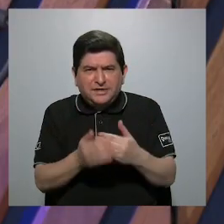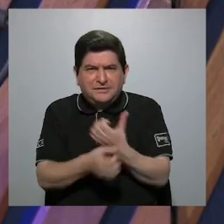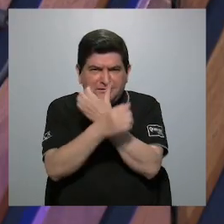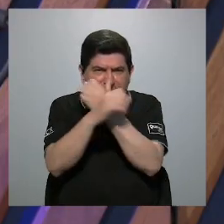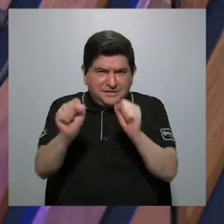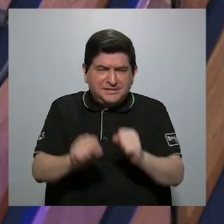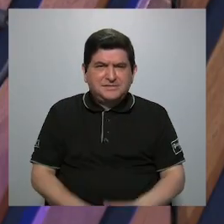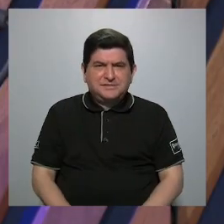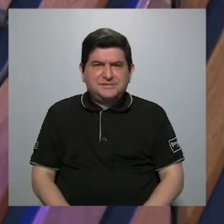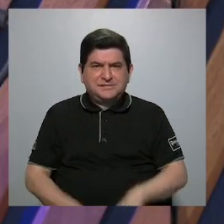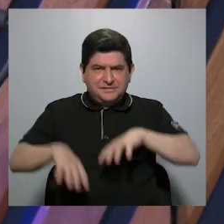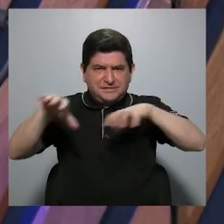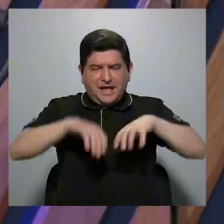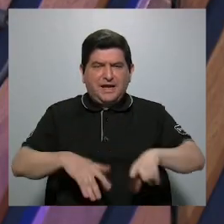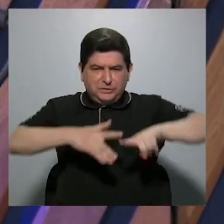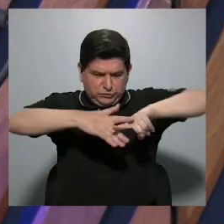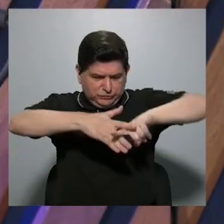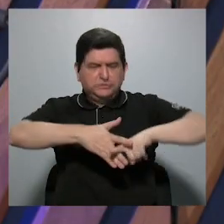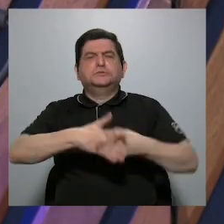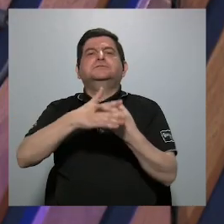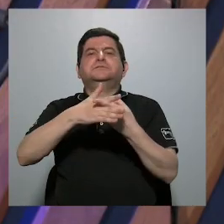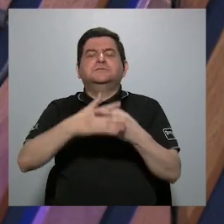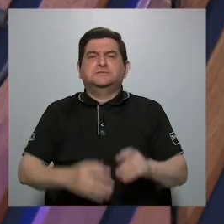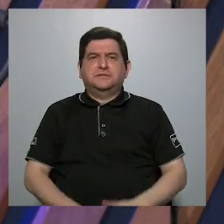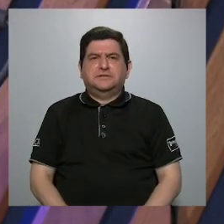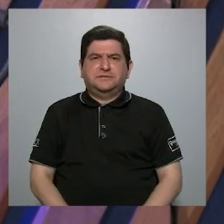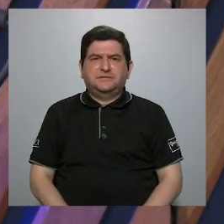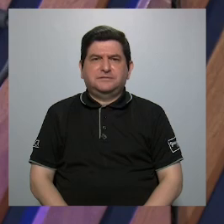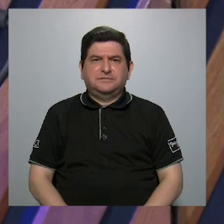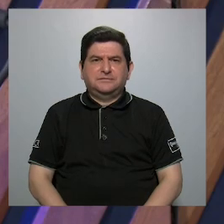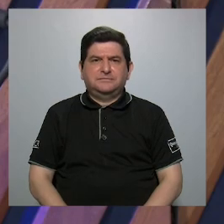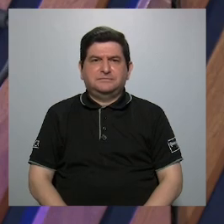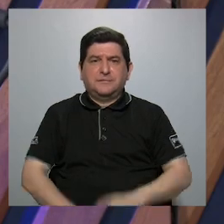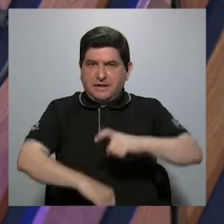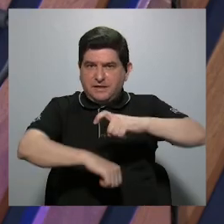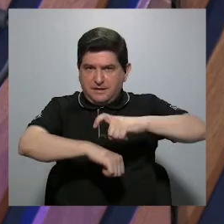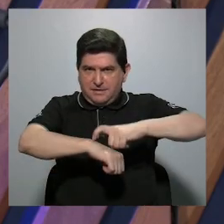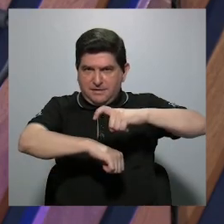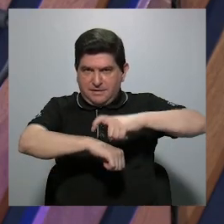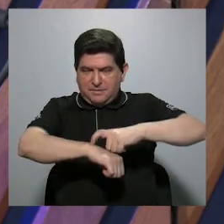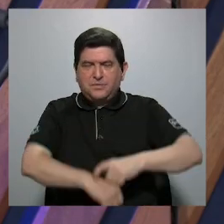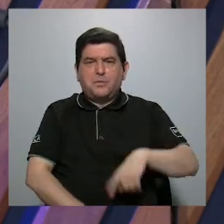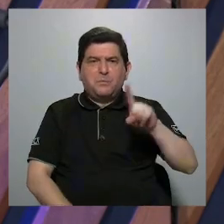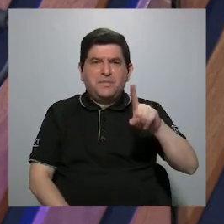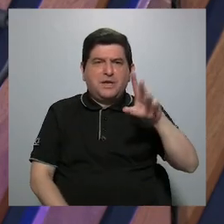de el acto inaugural de